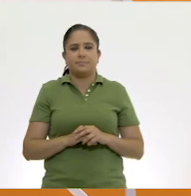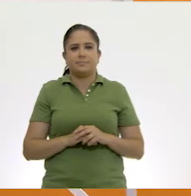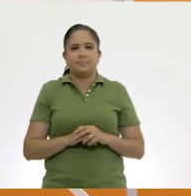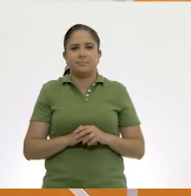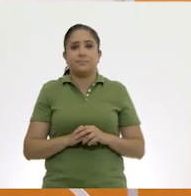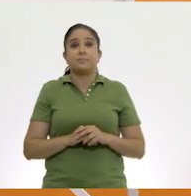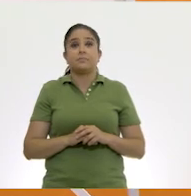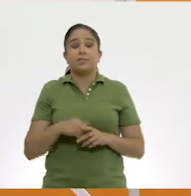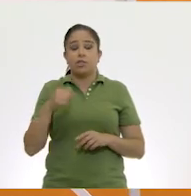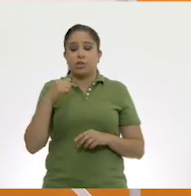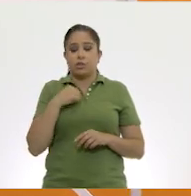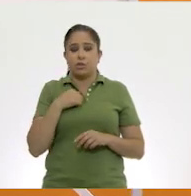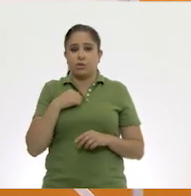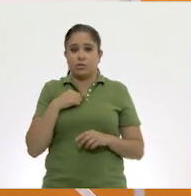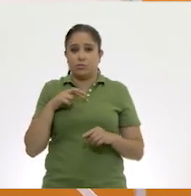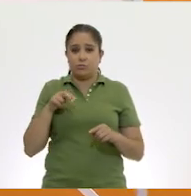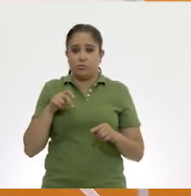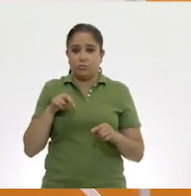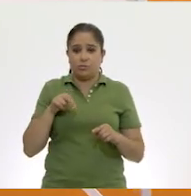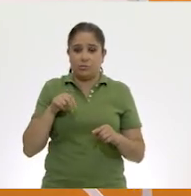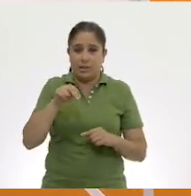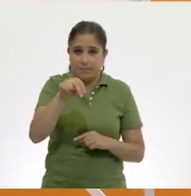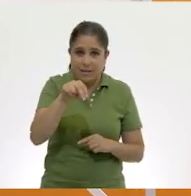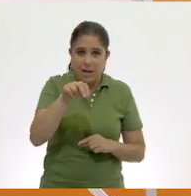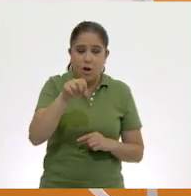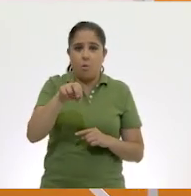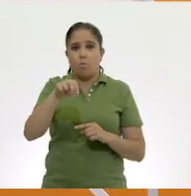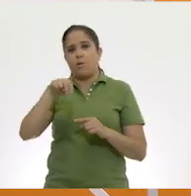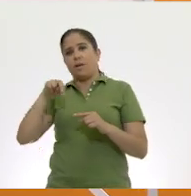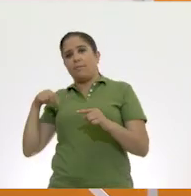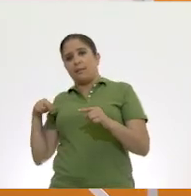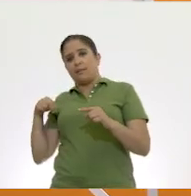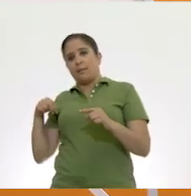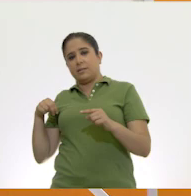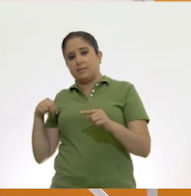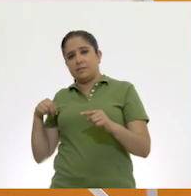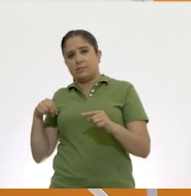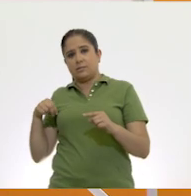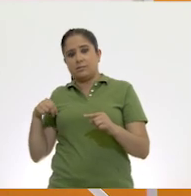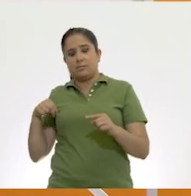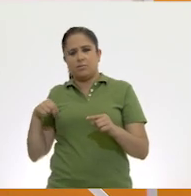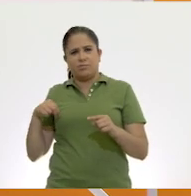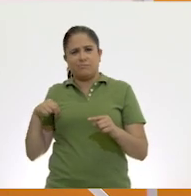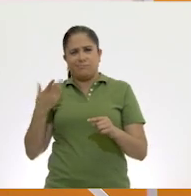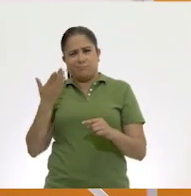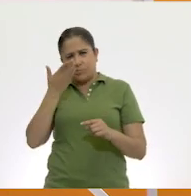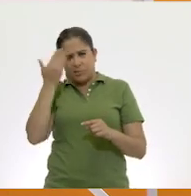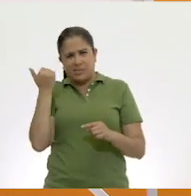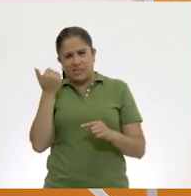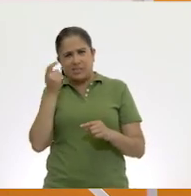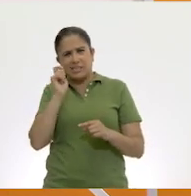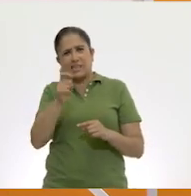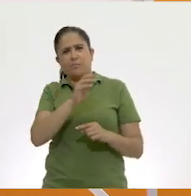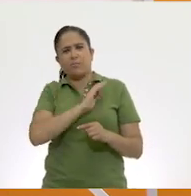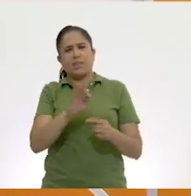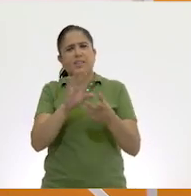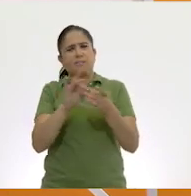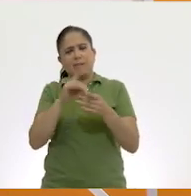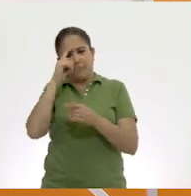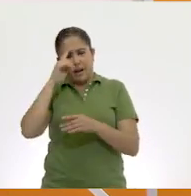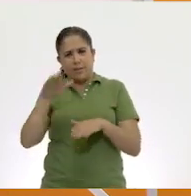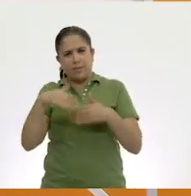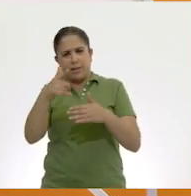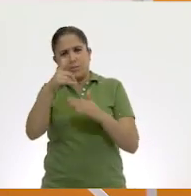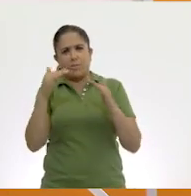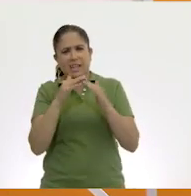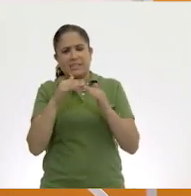tendré que caminar hacia adelante o hacia atrás no sé qué referencia me podrías dar para llegar a